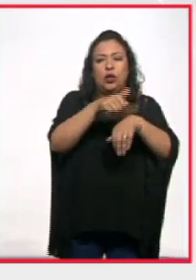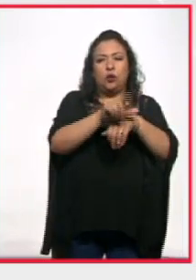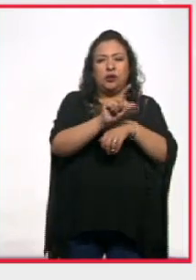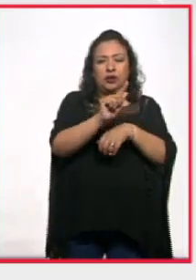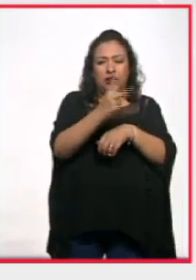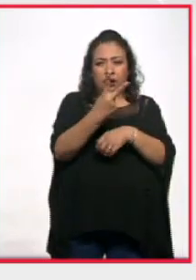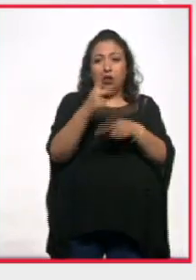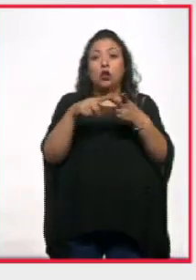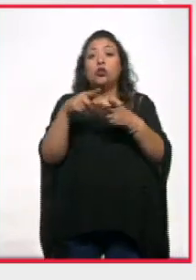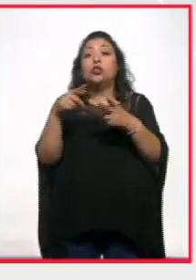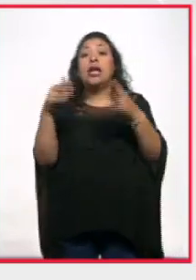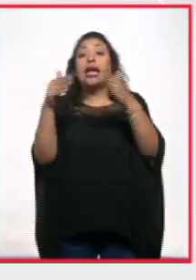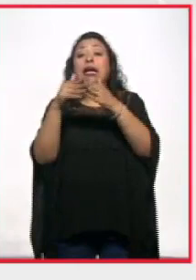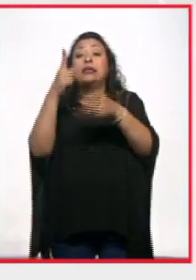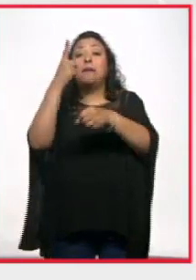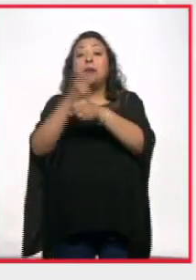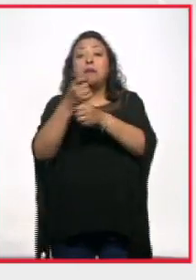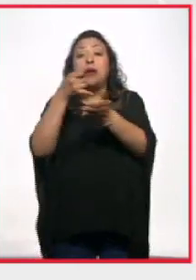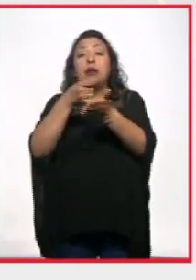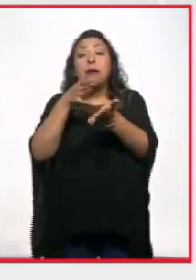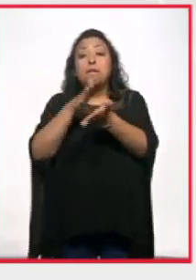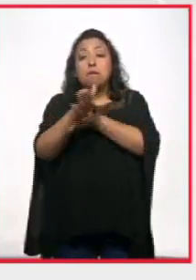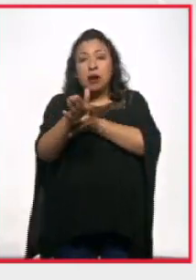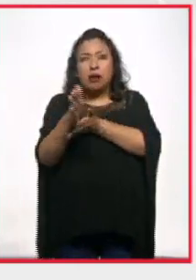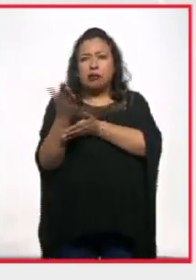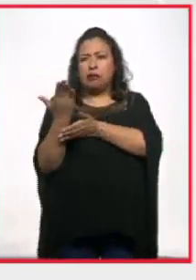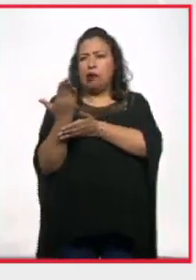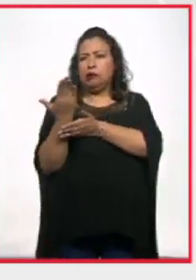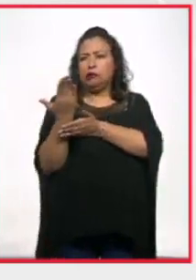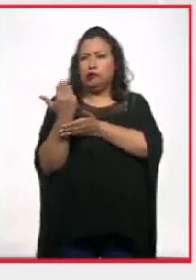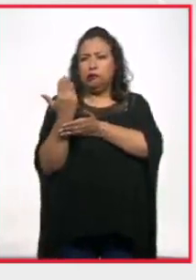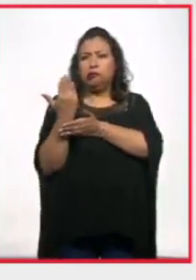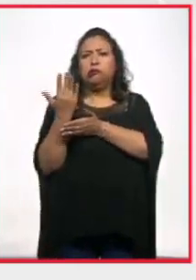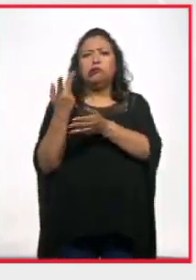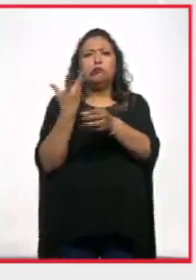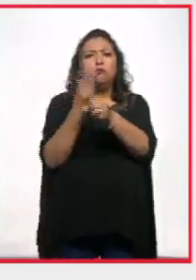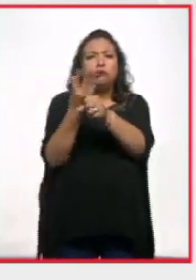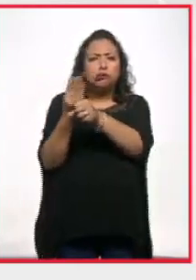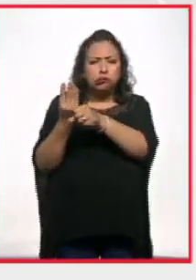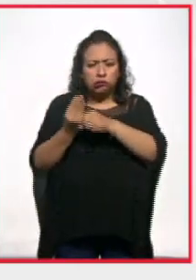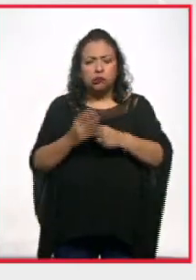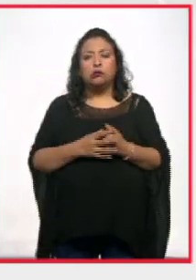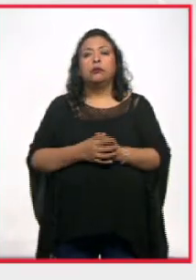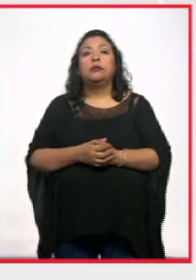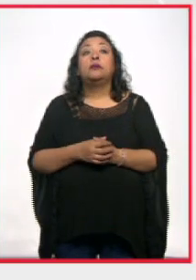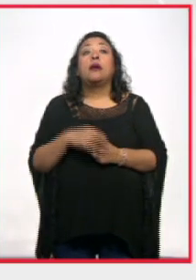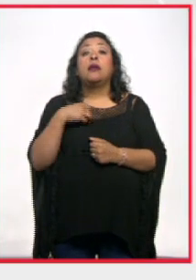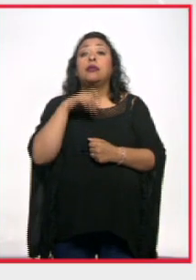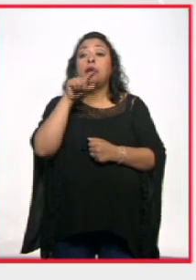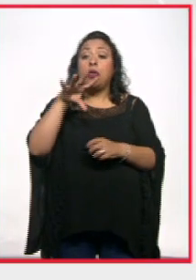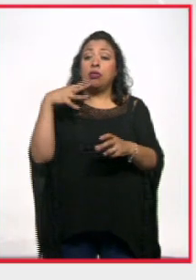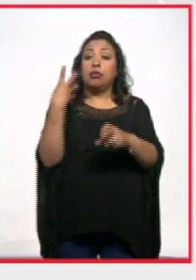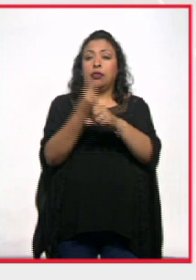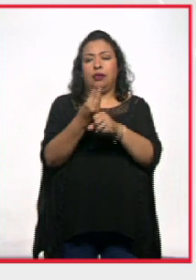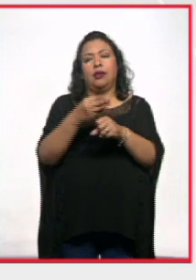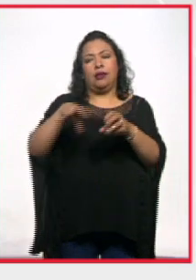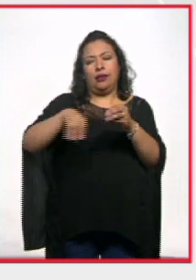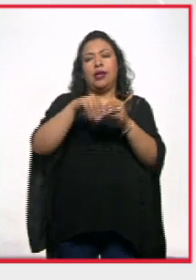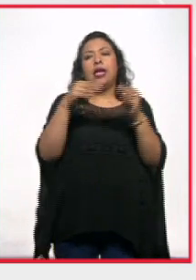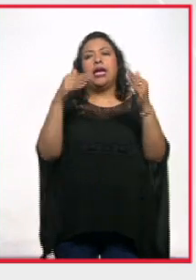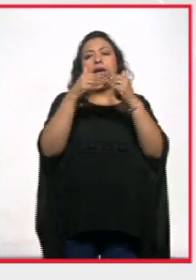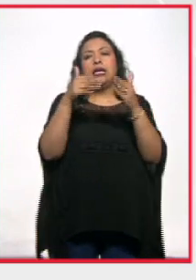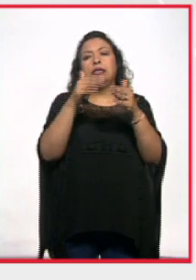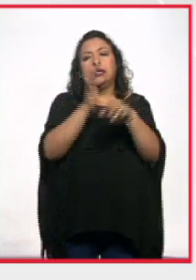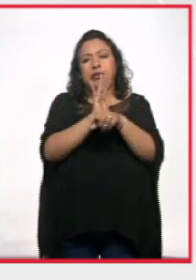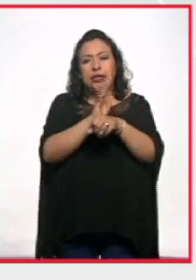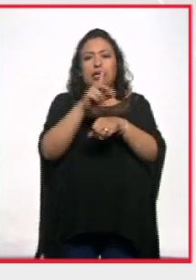la Casa de la Primera Imprenta, que está recién restaurado. También se suma la Casa del Cine y el